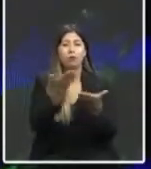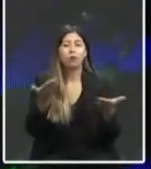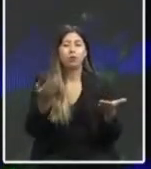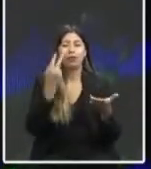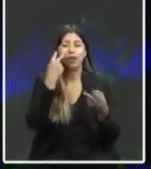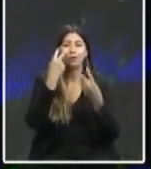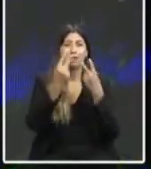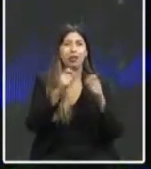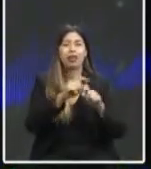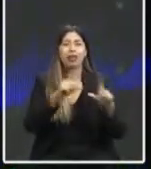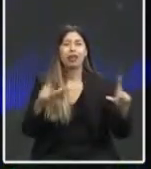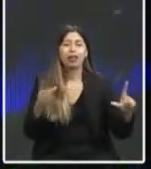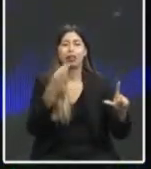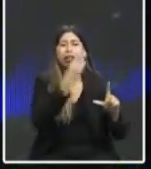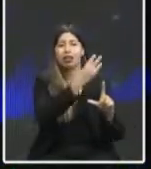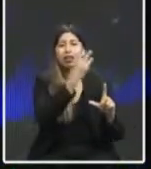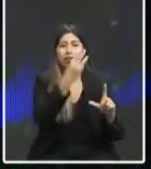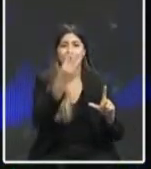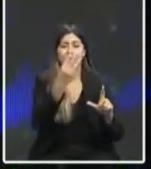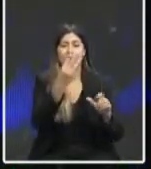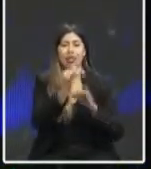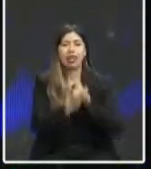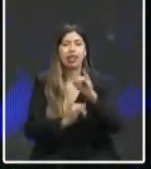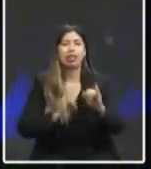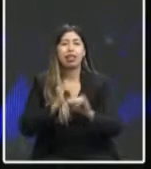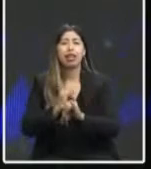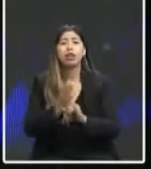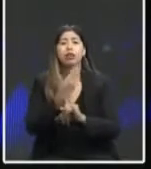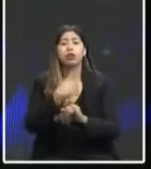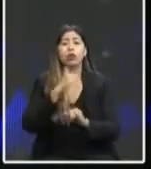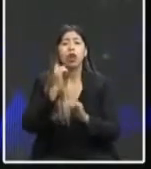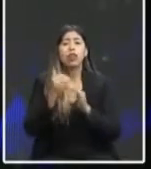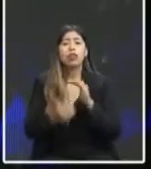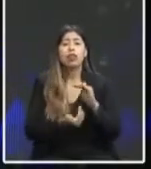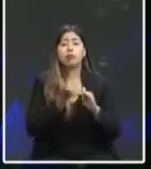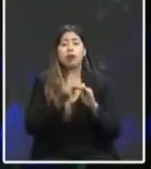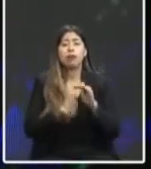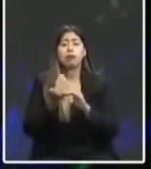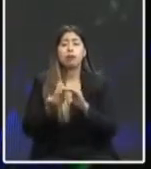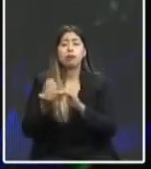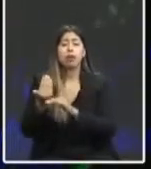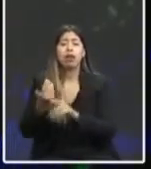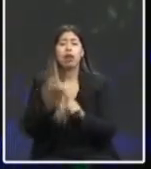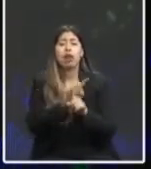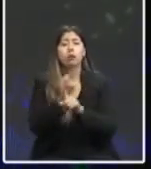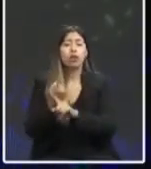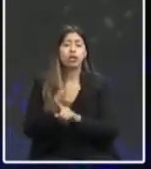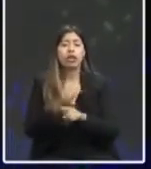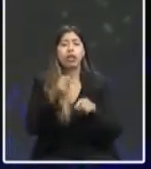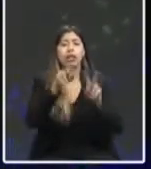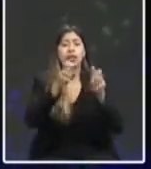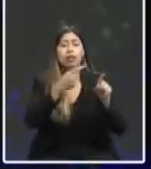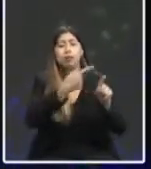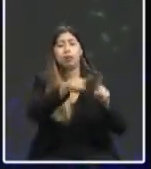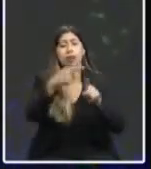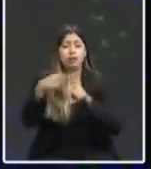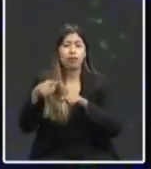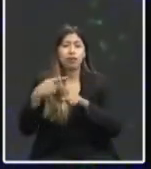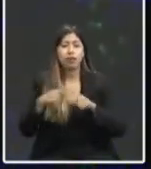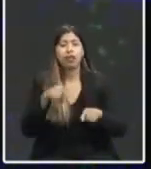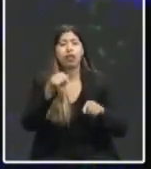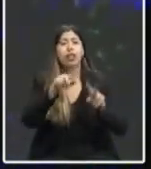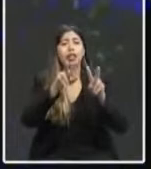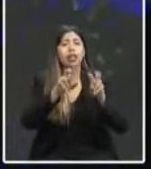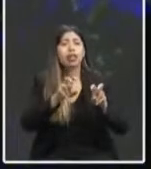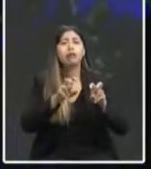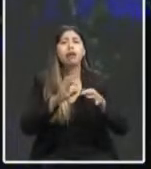nuestras plataformas digitales. Hemos hablado durante toda la mañana de distintos temas, pero también es el momento de agradecerles a